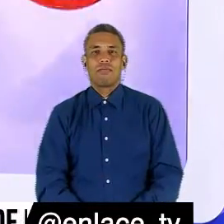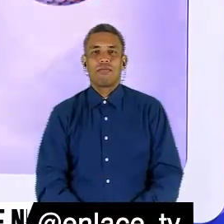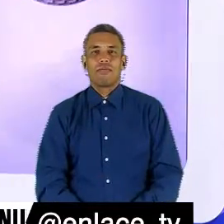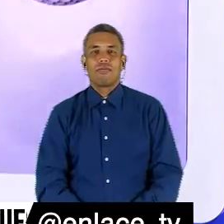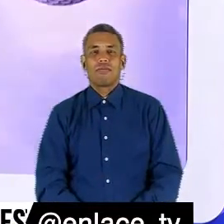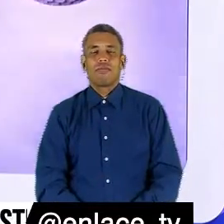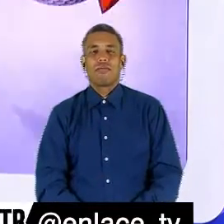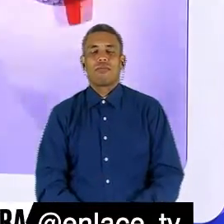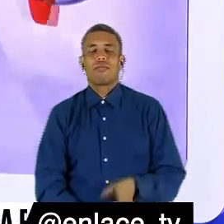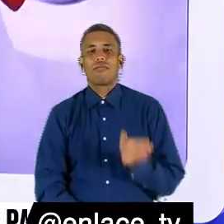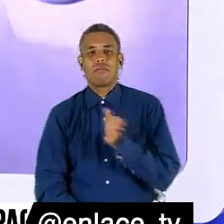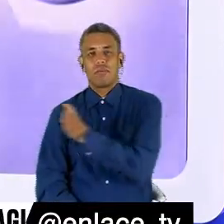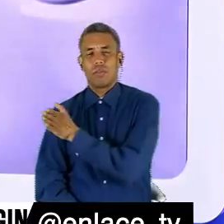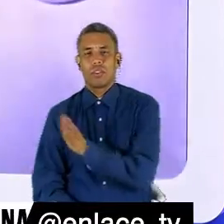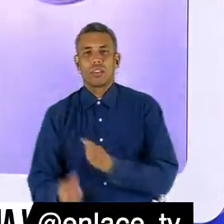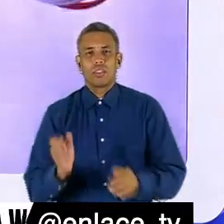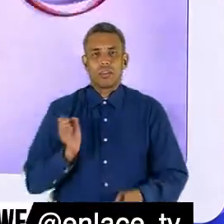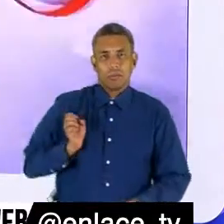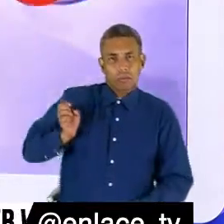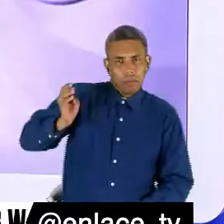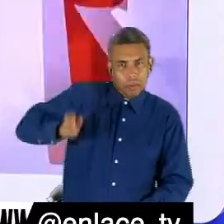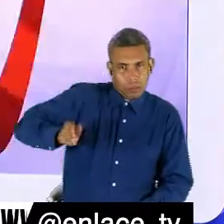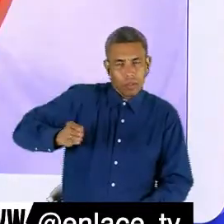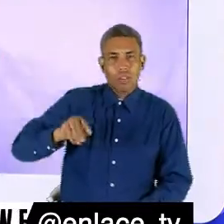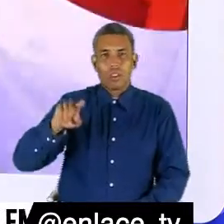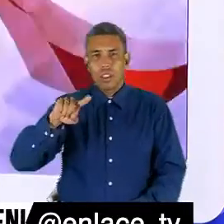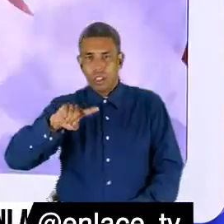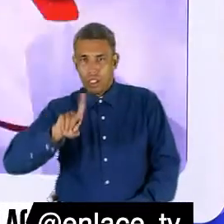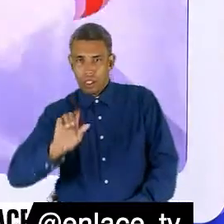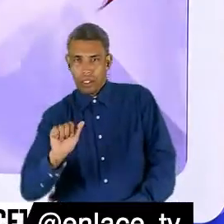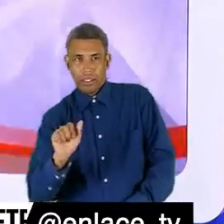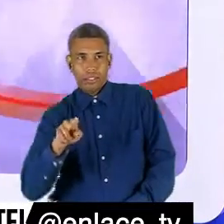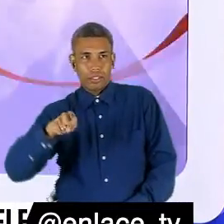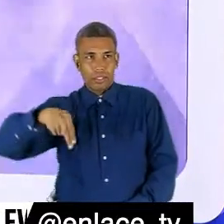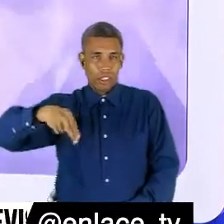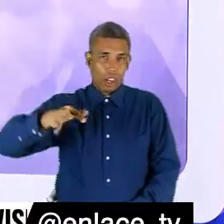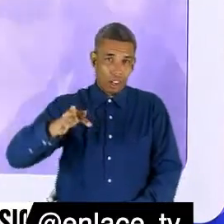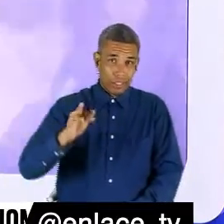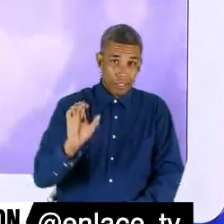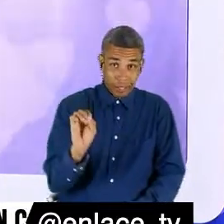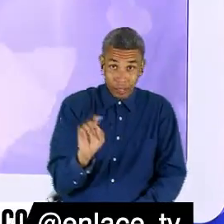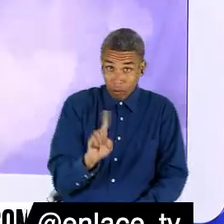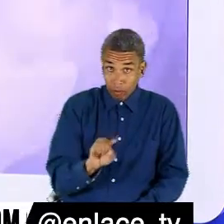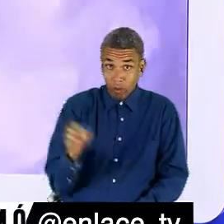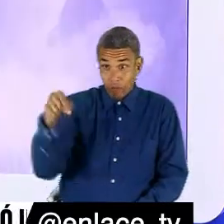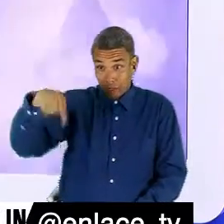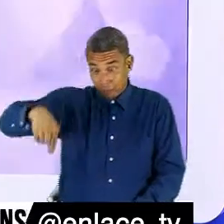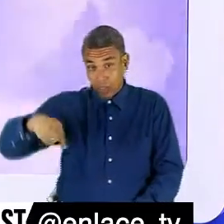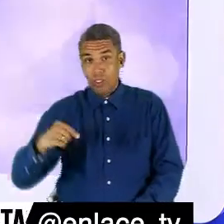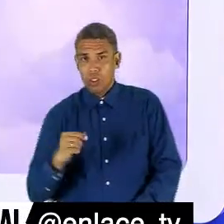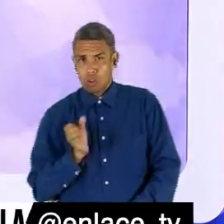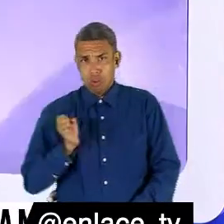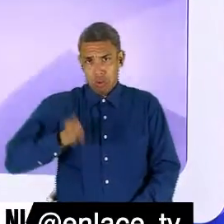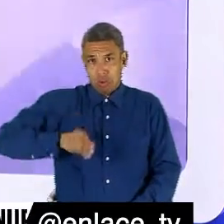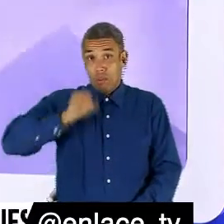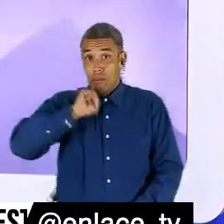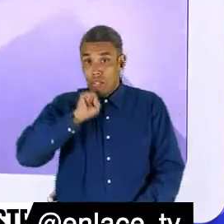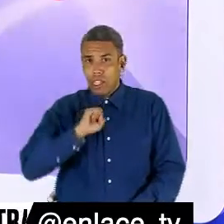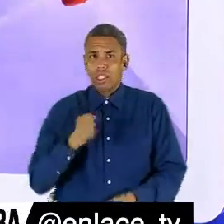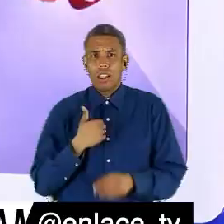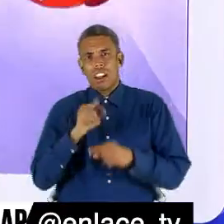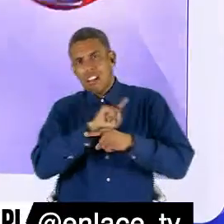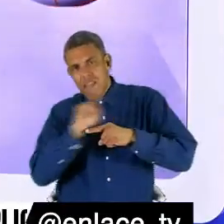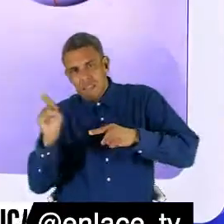Santos Fútbol Club es un club de Brasil, pero en Barranca Bermeja también está y disputa cada fin de semana los